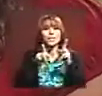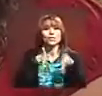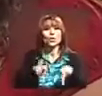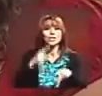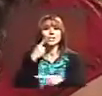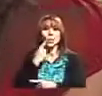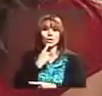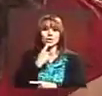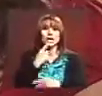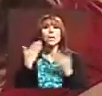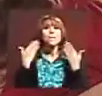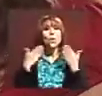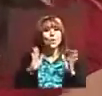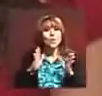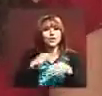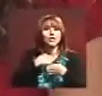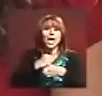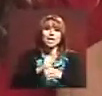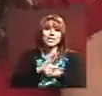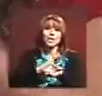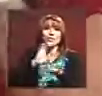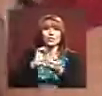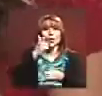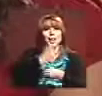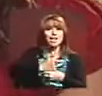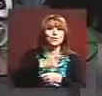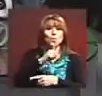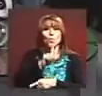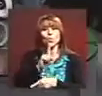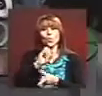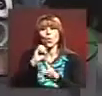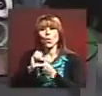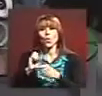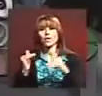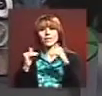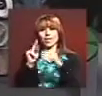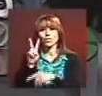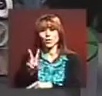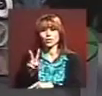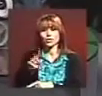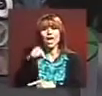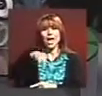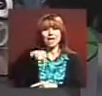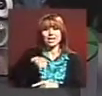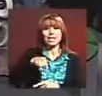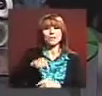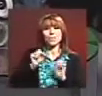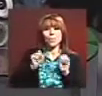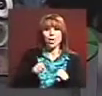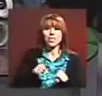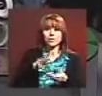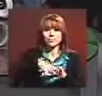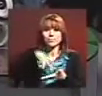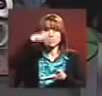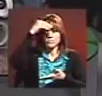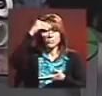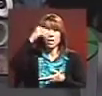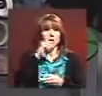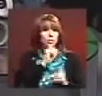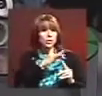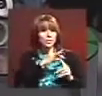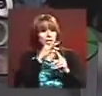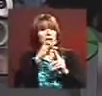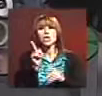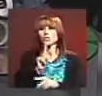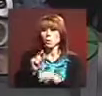sacan el ESCO 1 y 2, ¿verdad? Ellos posteriormente pueden formarse aquí mismo. Como una especialidad. No, pueden formarse en los cursos del ESCO, para